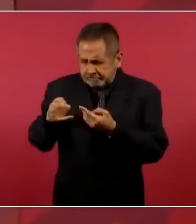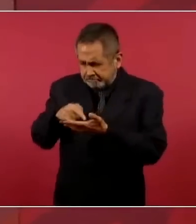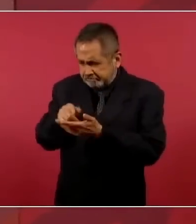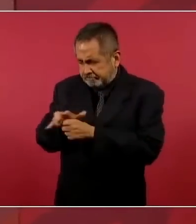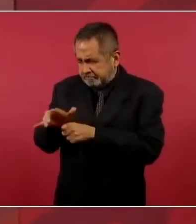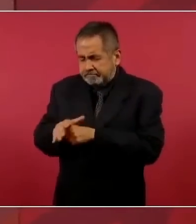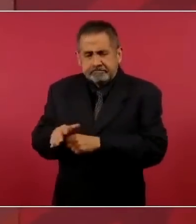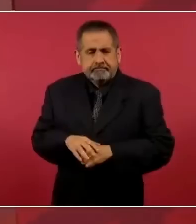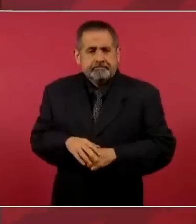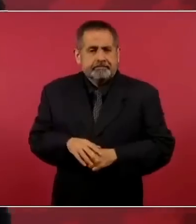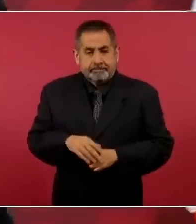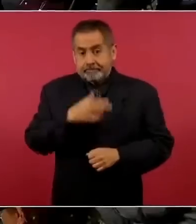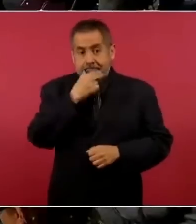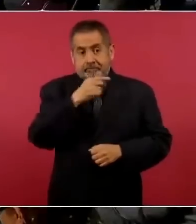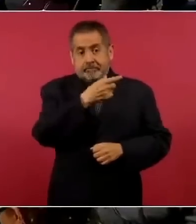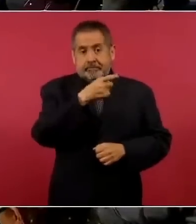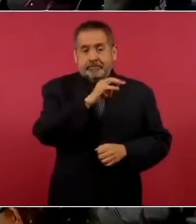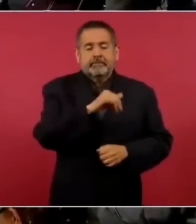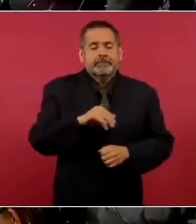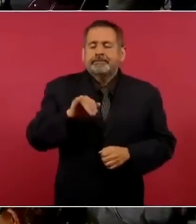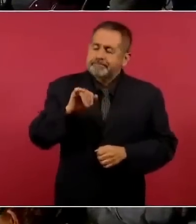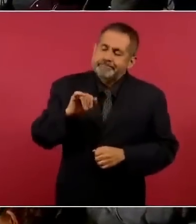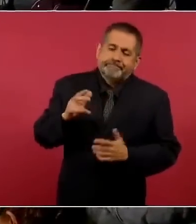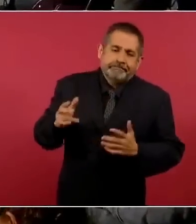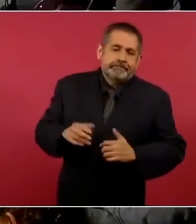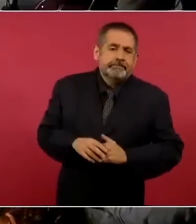Sí, dice, es que